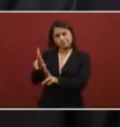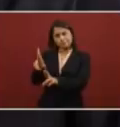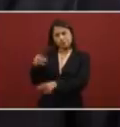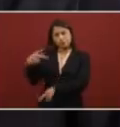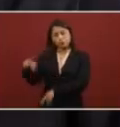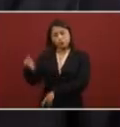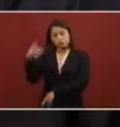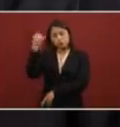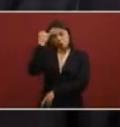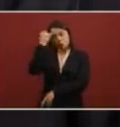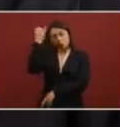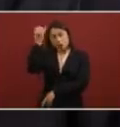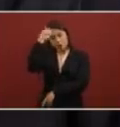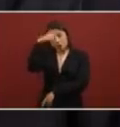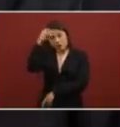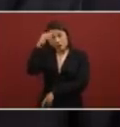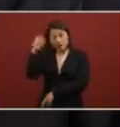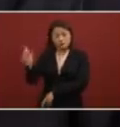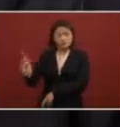de vista.